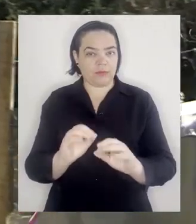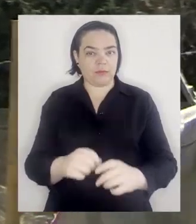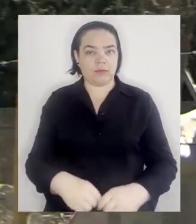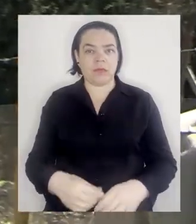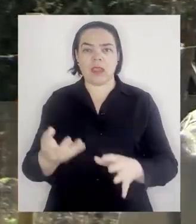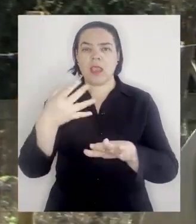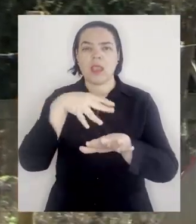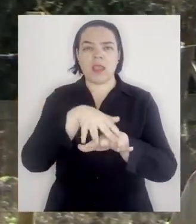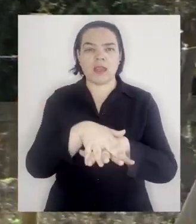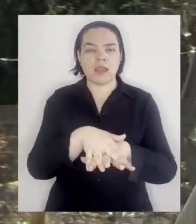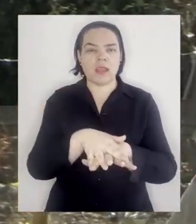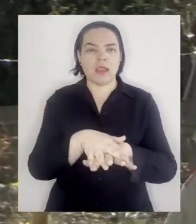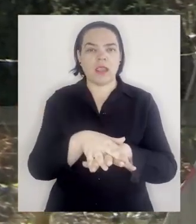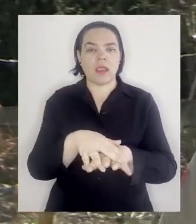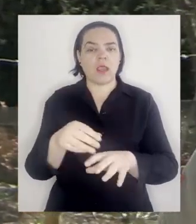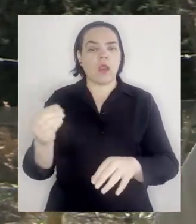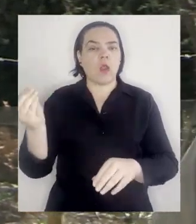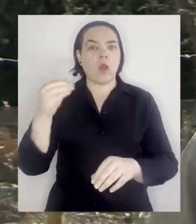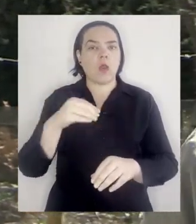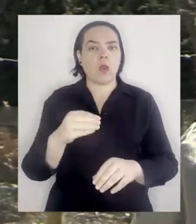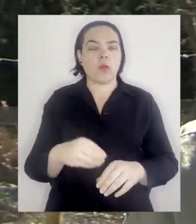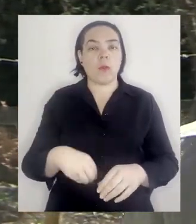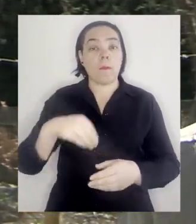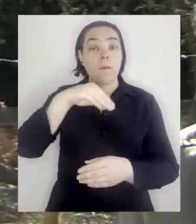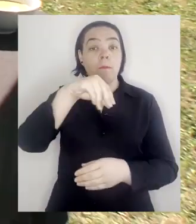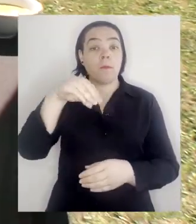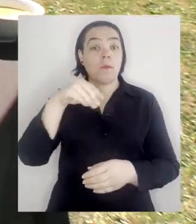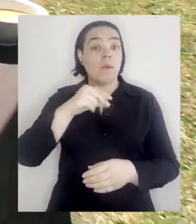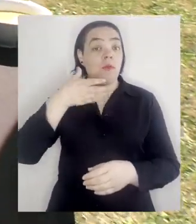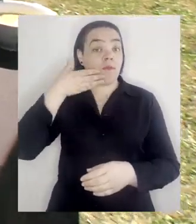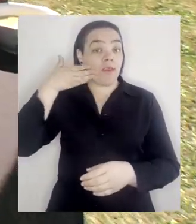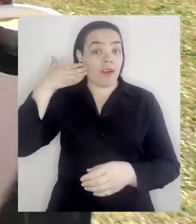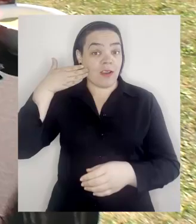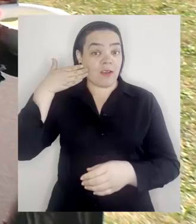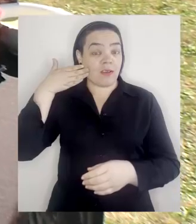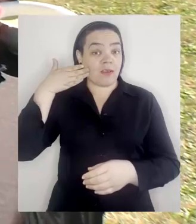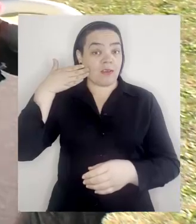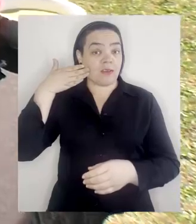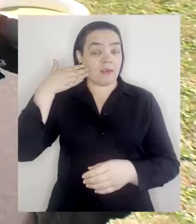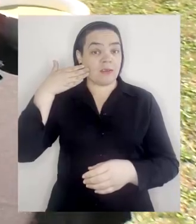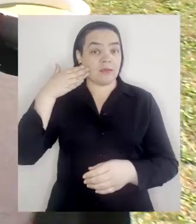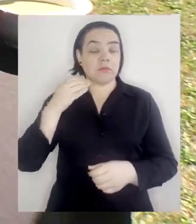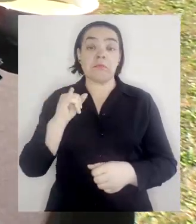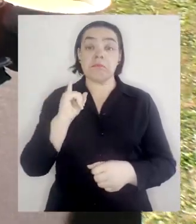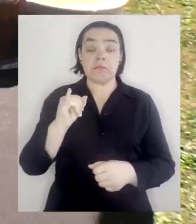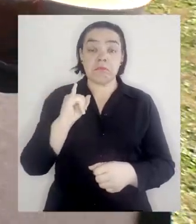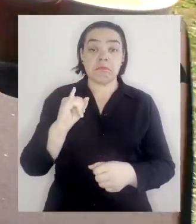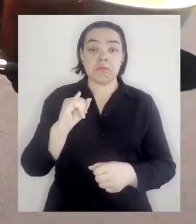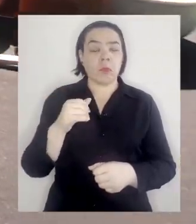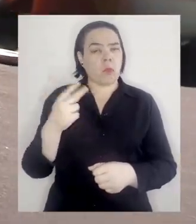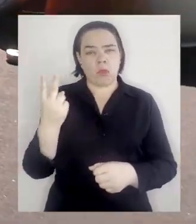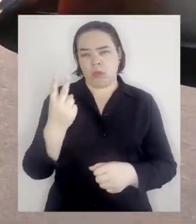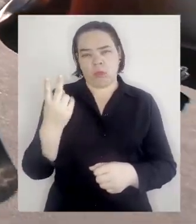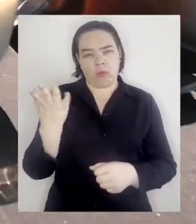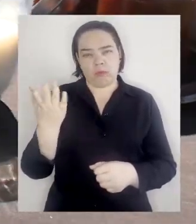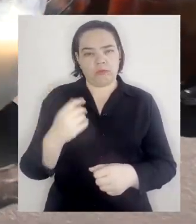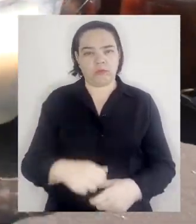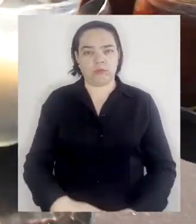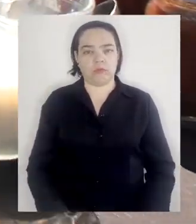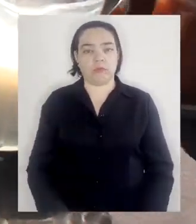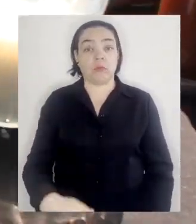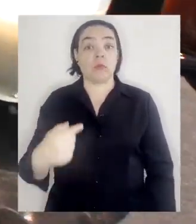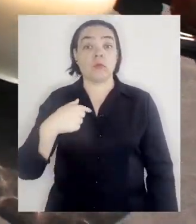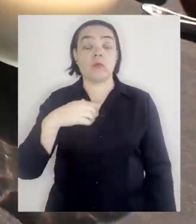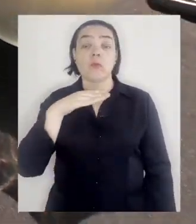¿Y la harina es con polvo de hornear, sin polvo de hornear? ¿Cómo es? Se puede hacer con los dos.